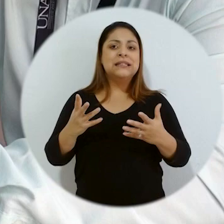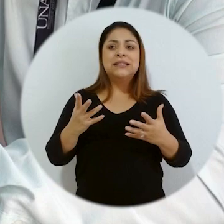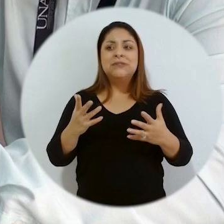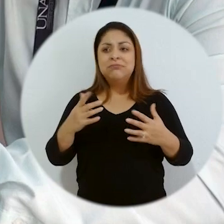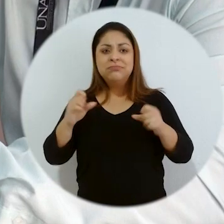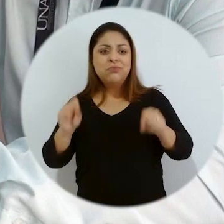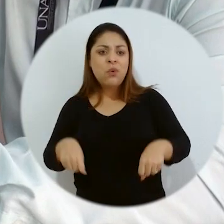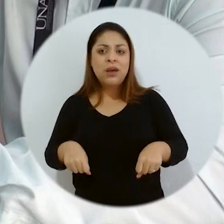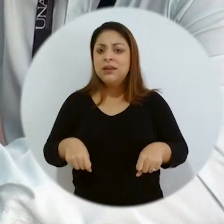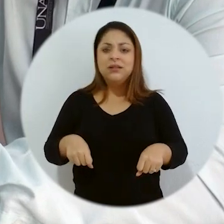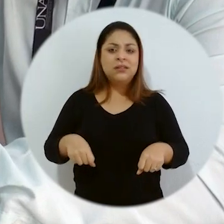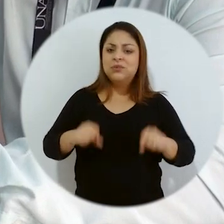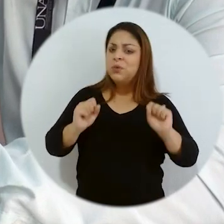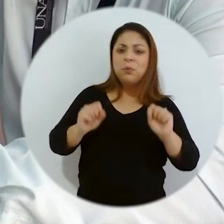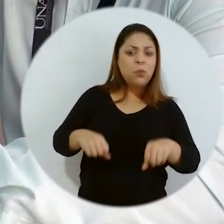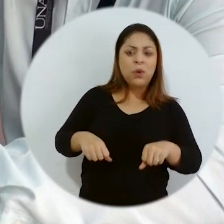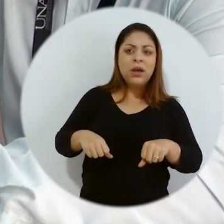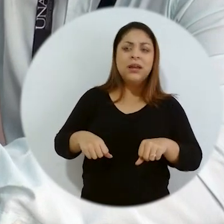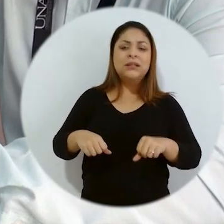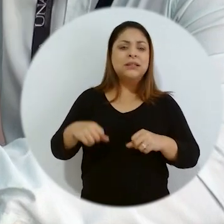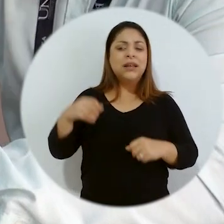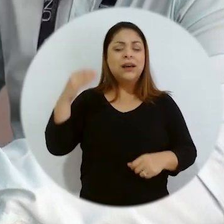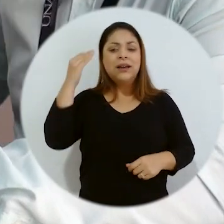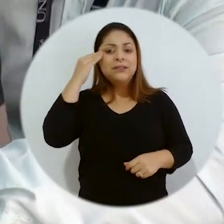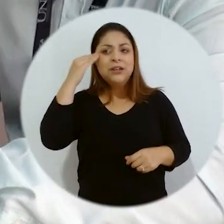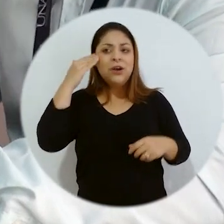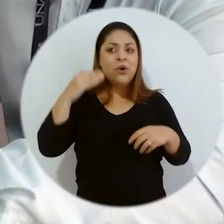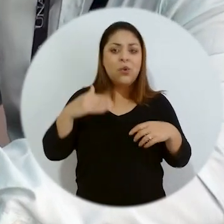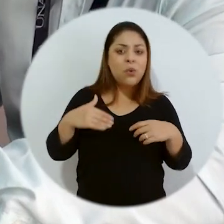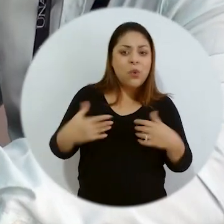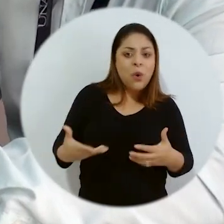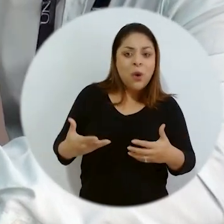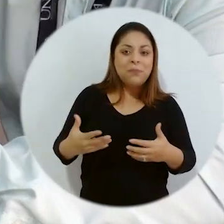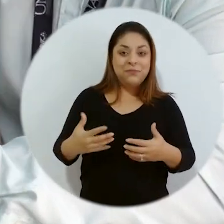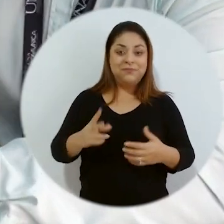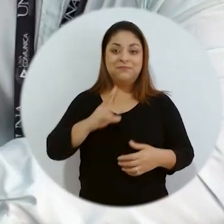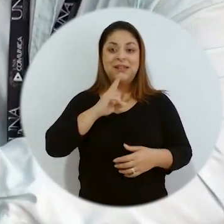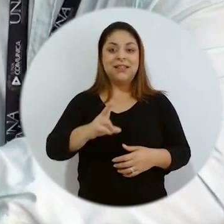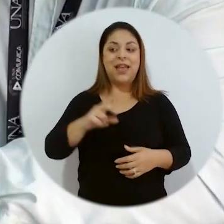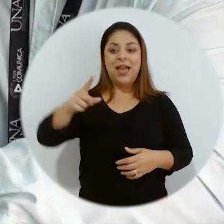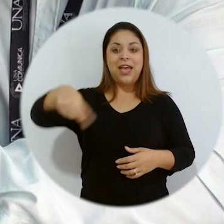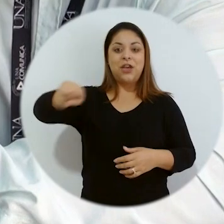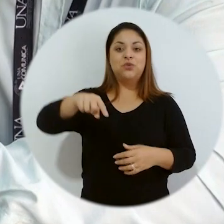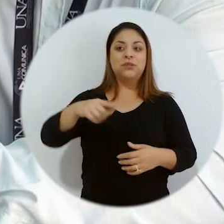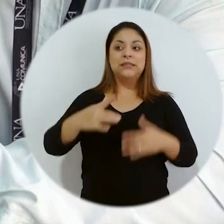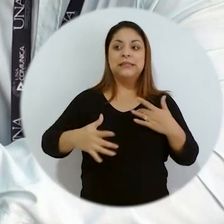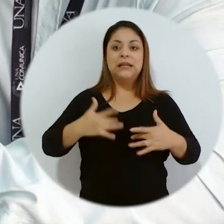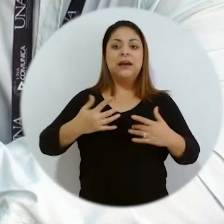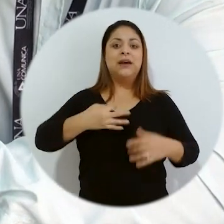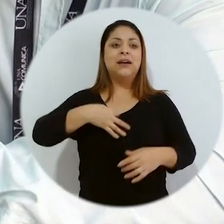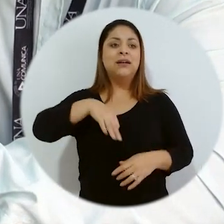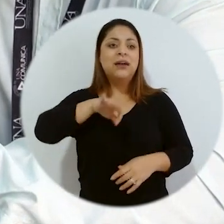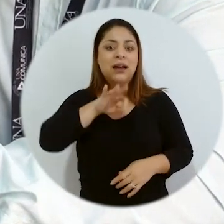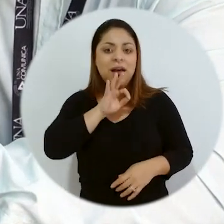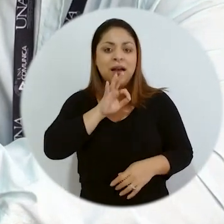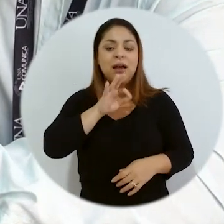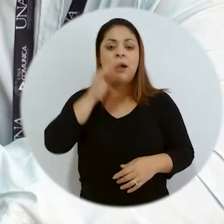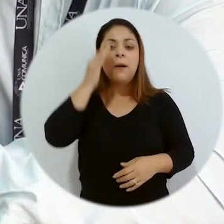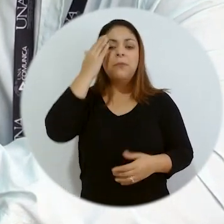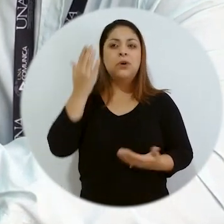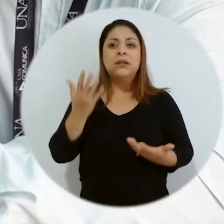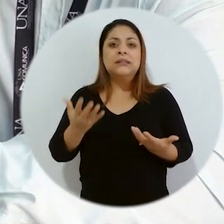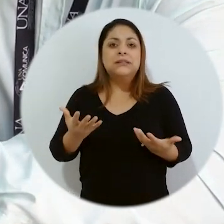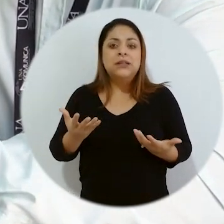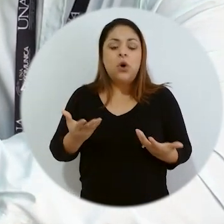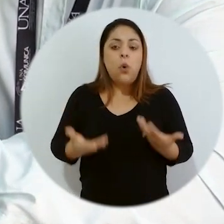alrededor pues se cuestionaban qué tanto lo iba a lograr, que si De tenía ellos las mismos. capacidades, ellos también, ¿verdad?, en algún momento